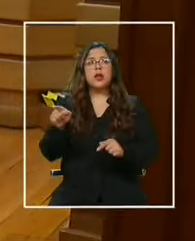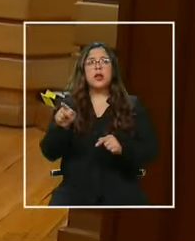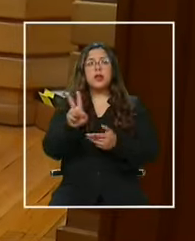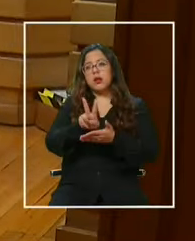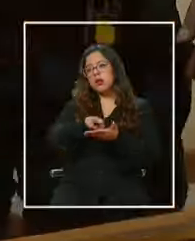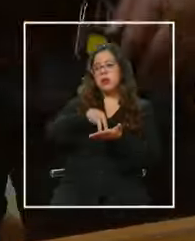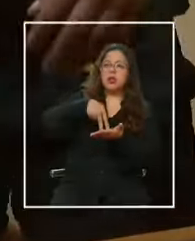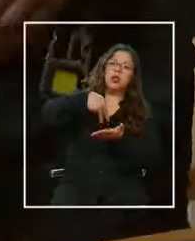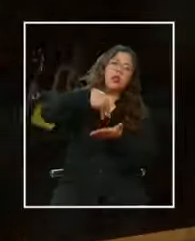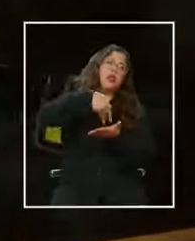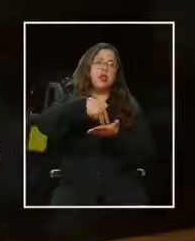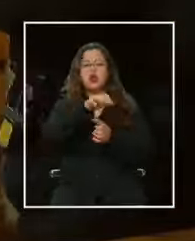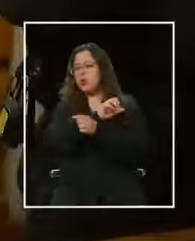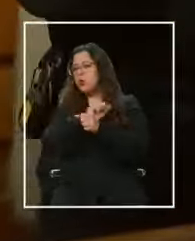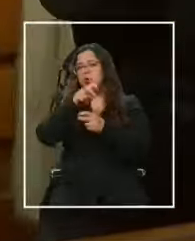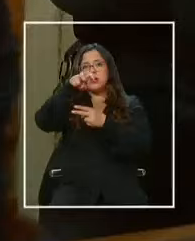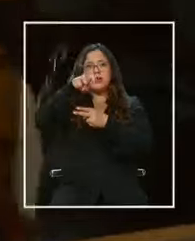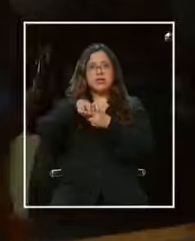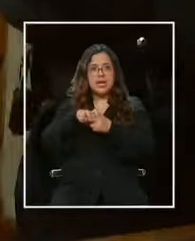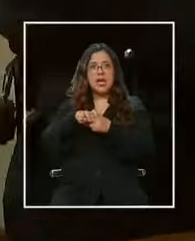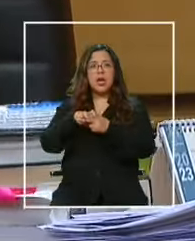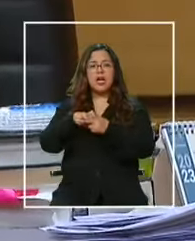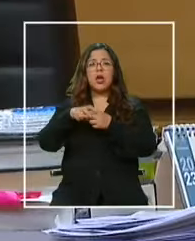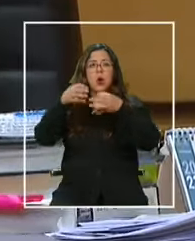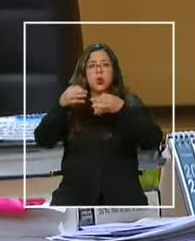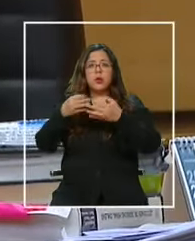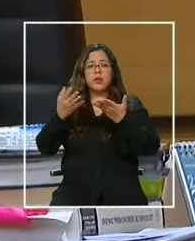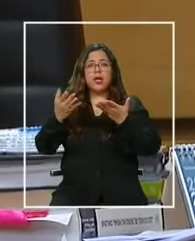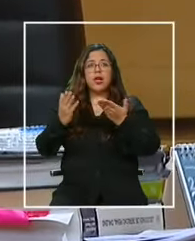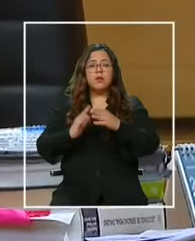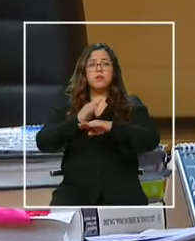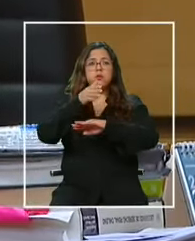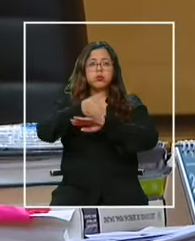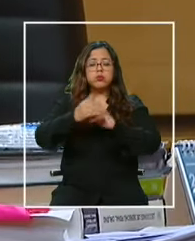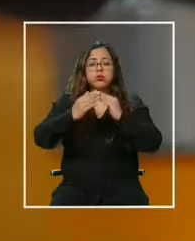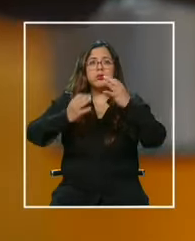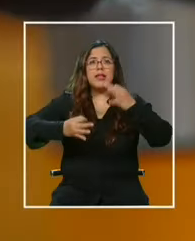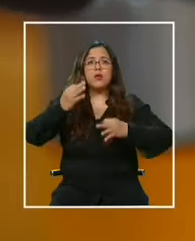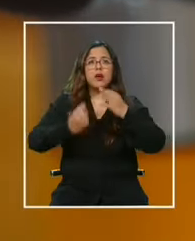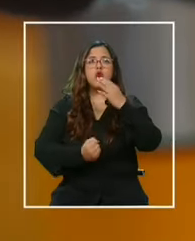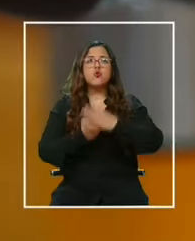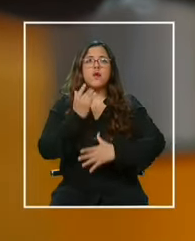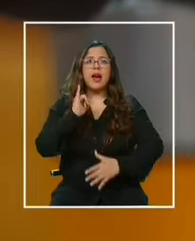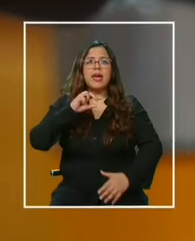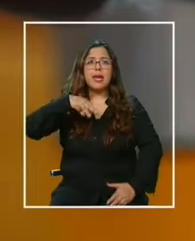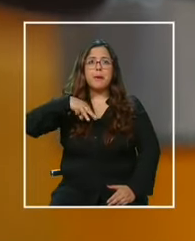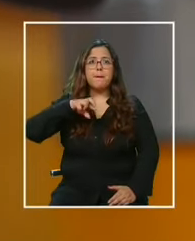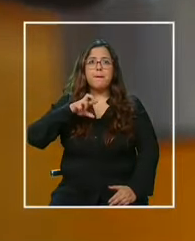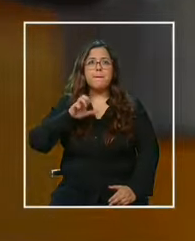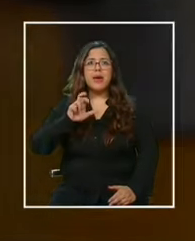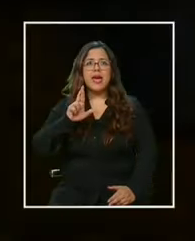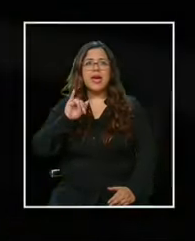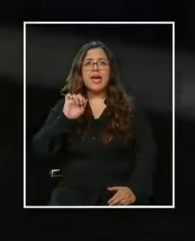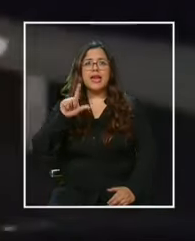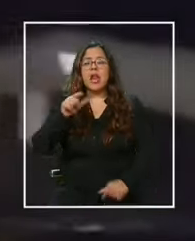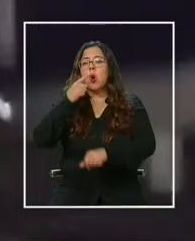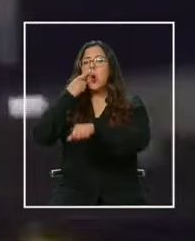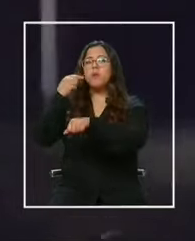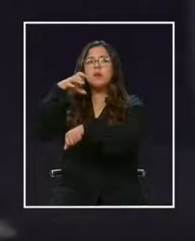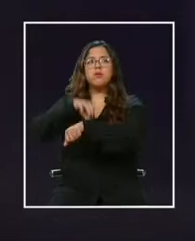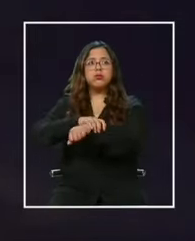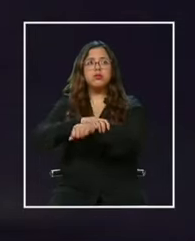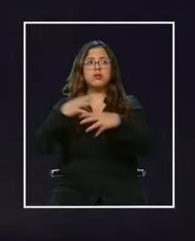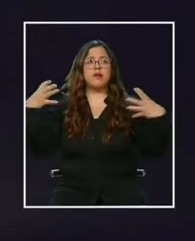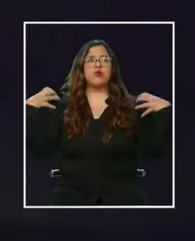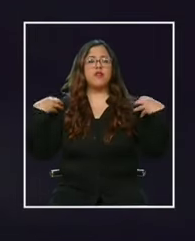de pie en silla de ruedas, llegaba hasta el Tribunal de Nueva Imperial, quien este viernes fue detenido tras ser protagonista de